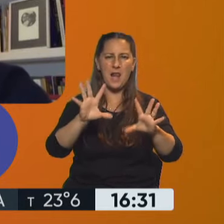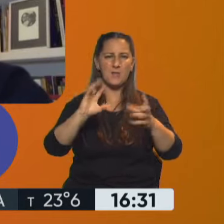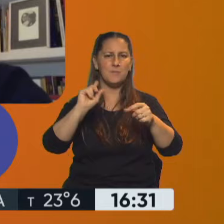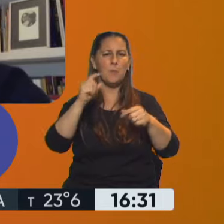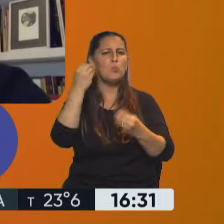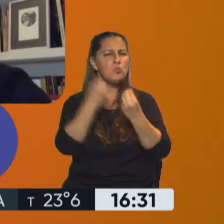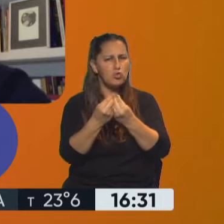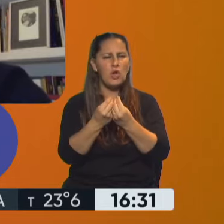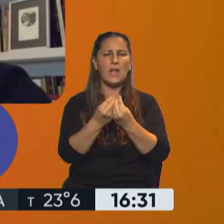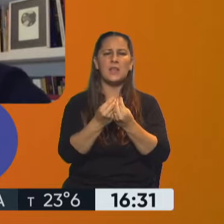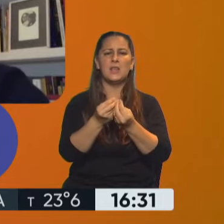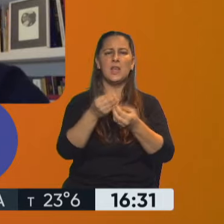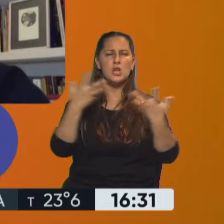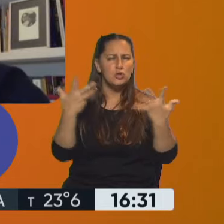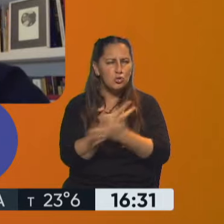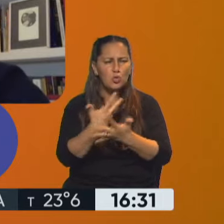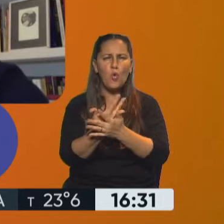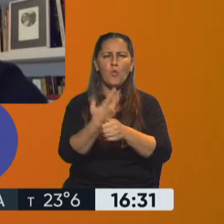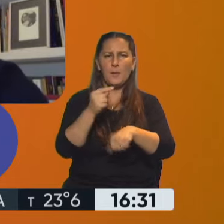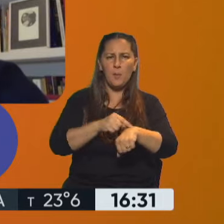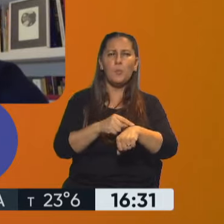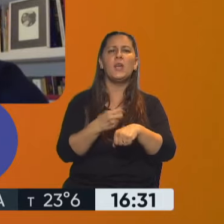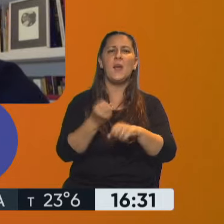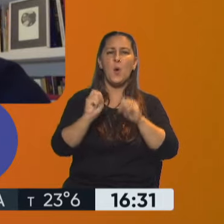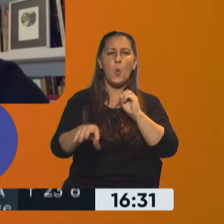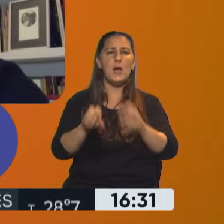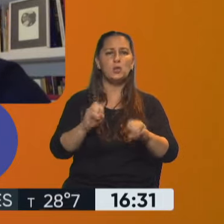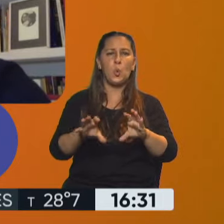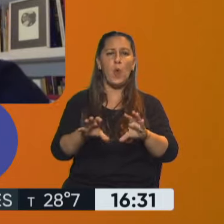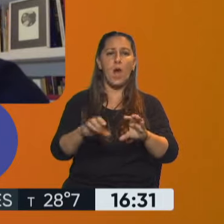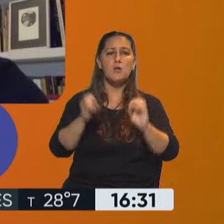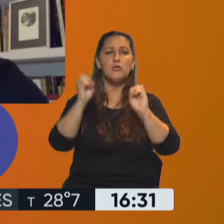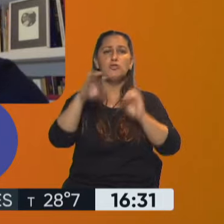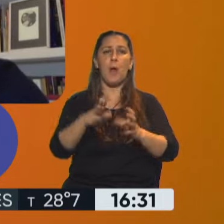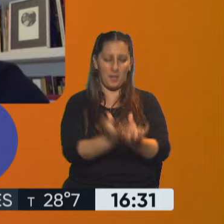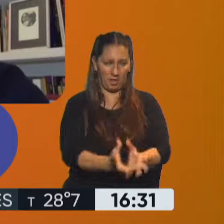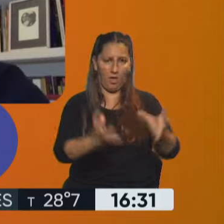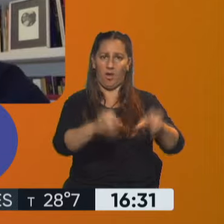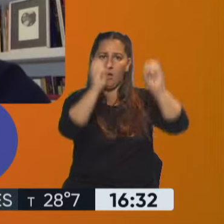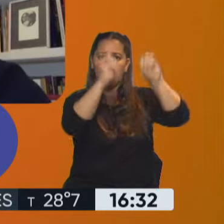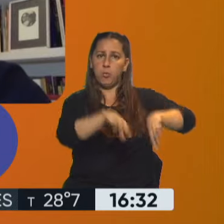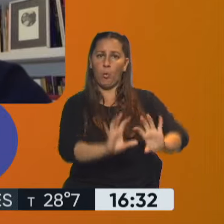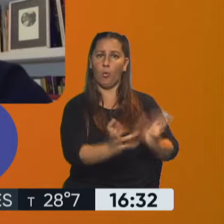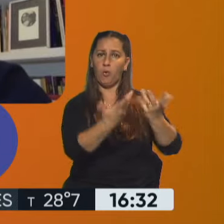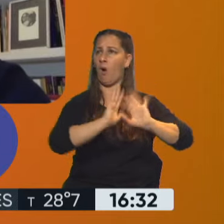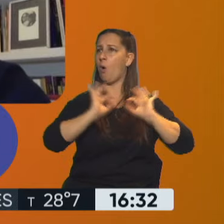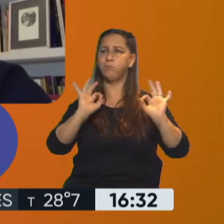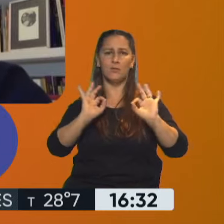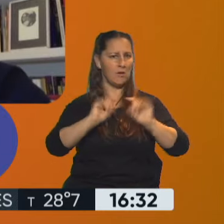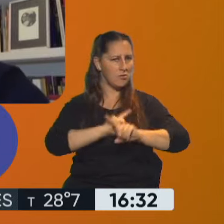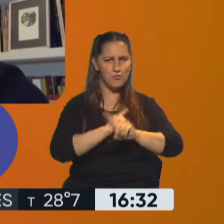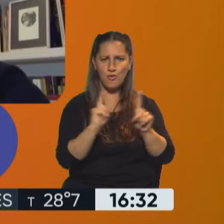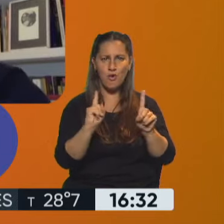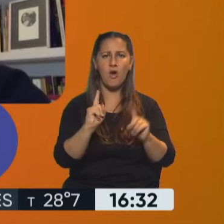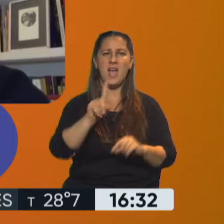gente padeciendo y sufriendo porque la basura no se trata más que poniéndola en un pozo y prendiéndole fuego. Y el Estado